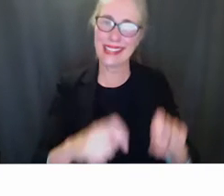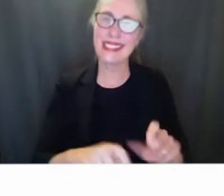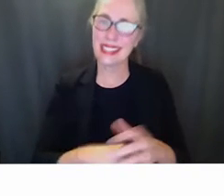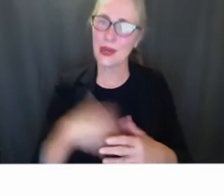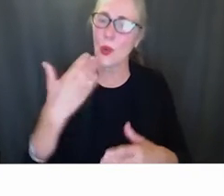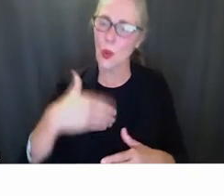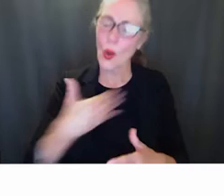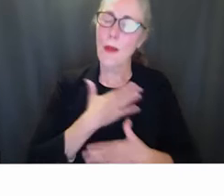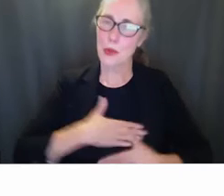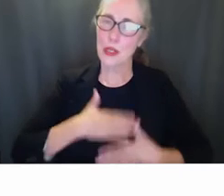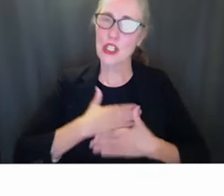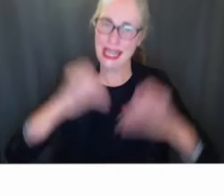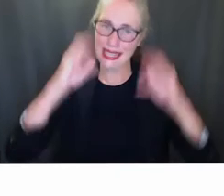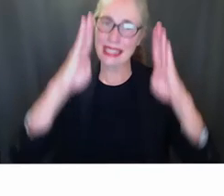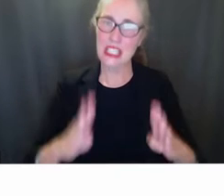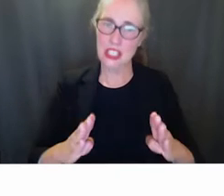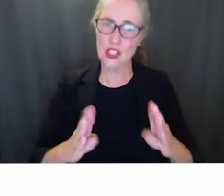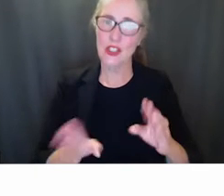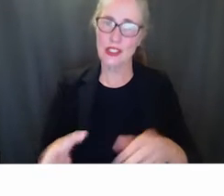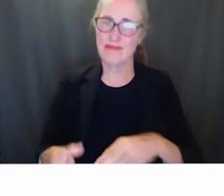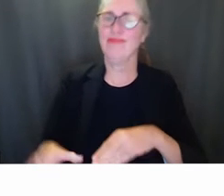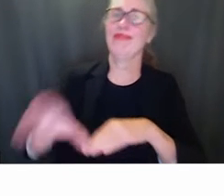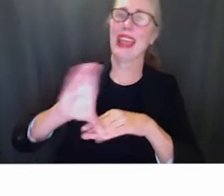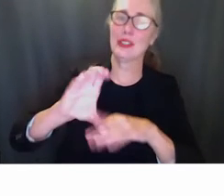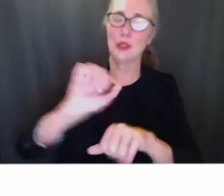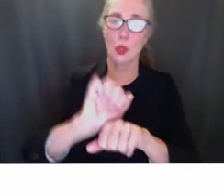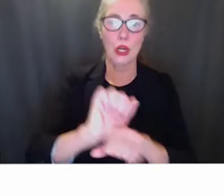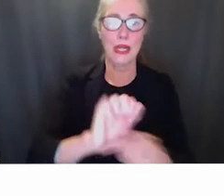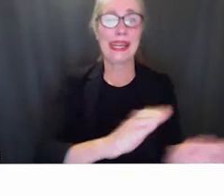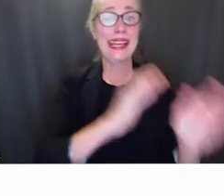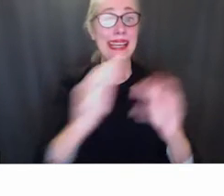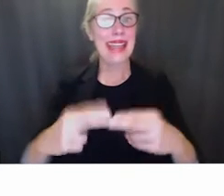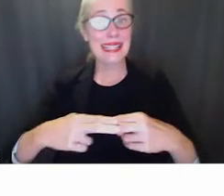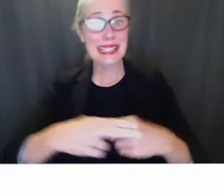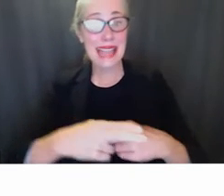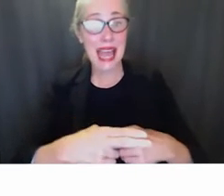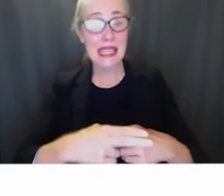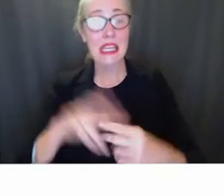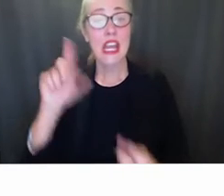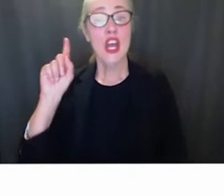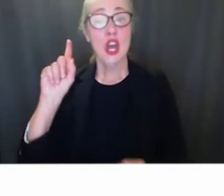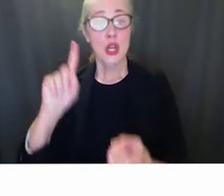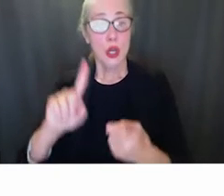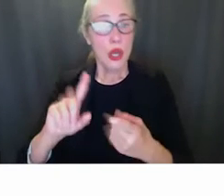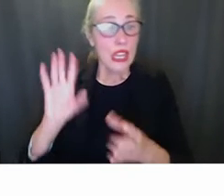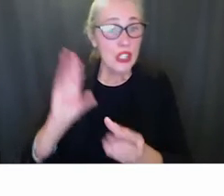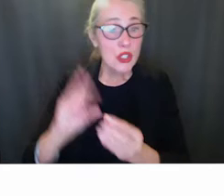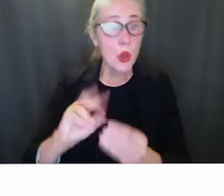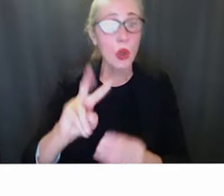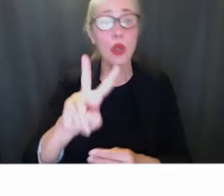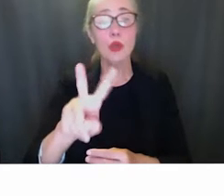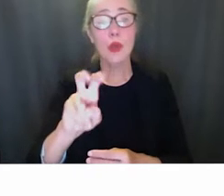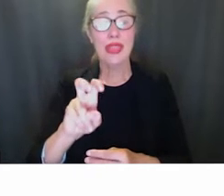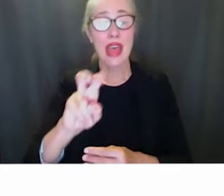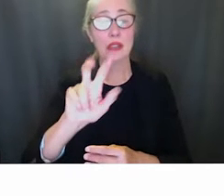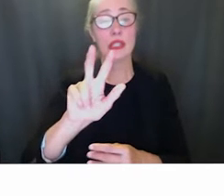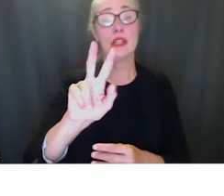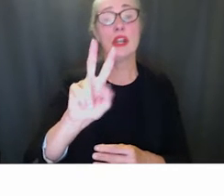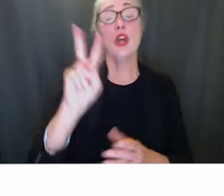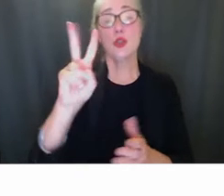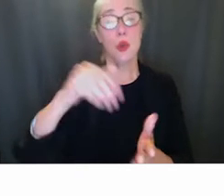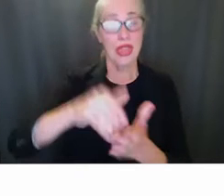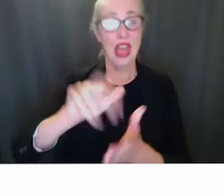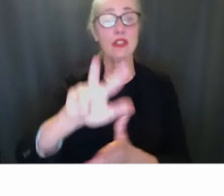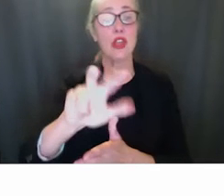¿Y qué encontramos en la primera ronda de pruebas de monitoreo? En total, 2,384 estudiantes